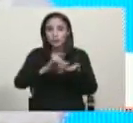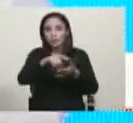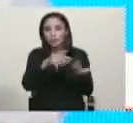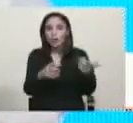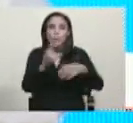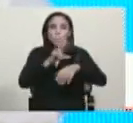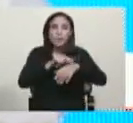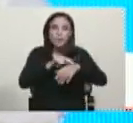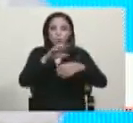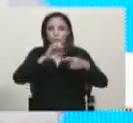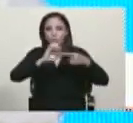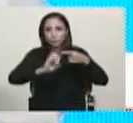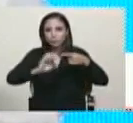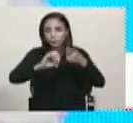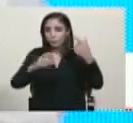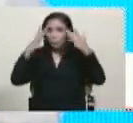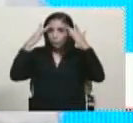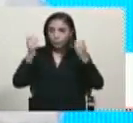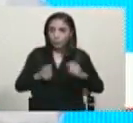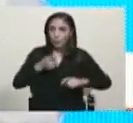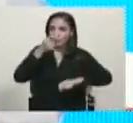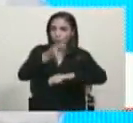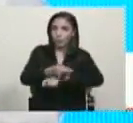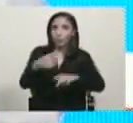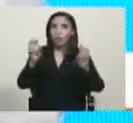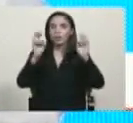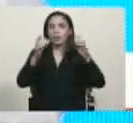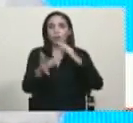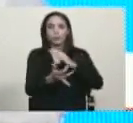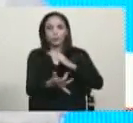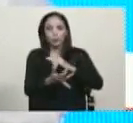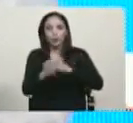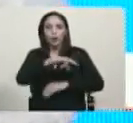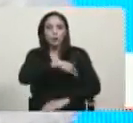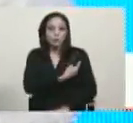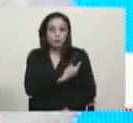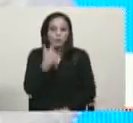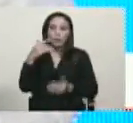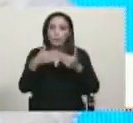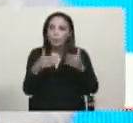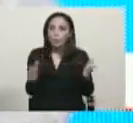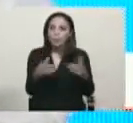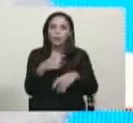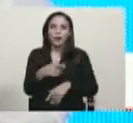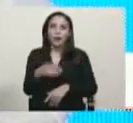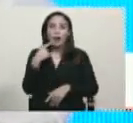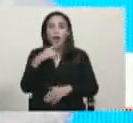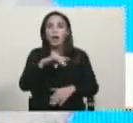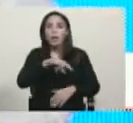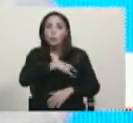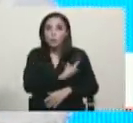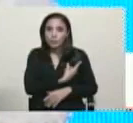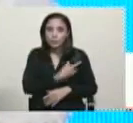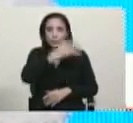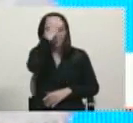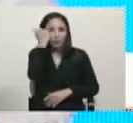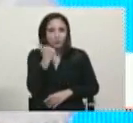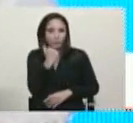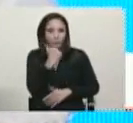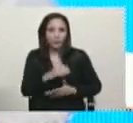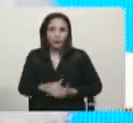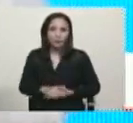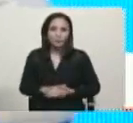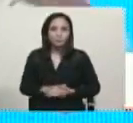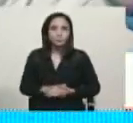con profesionales graduados en universidades públicas, incluyendo la Universidad Francisco de Miranda, con sede en